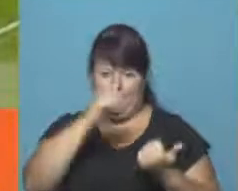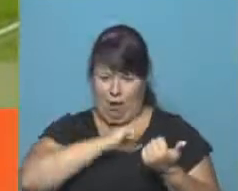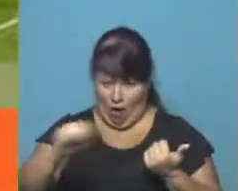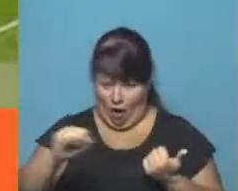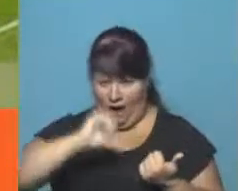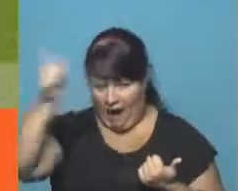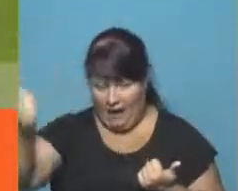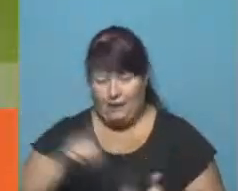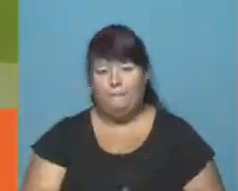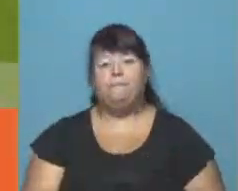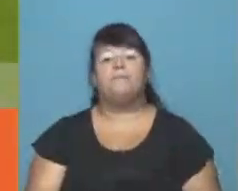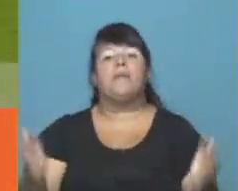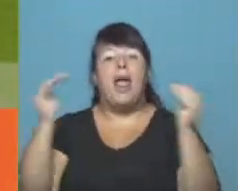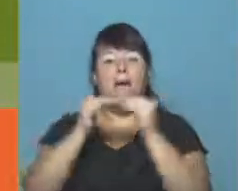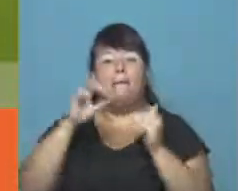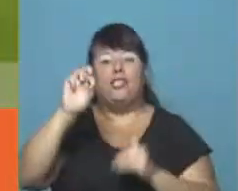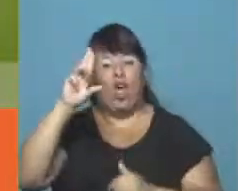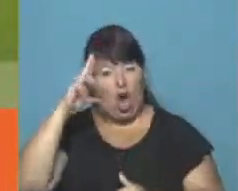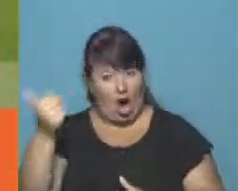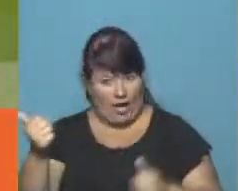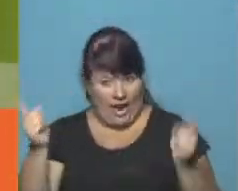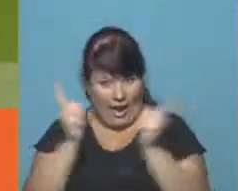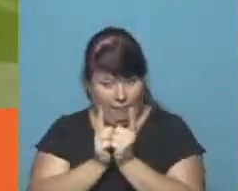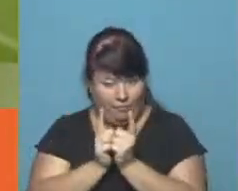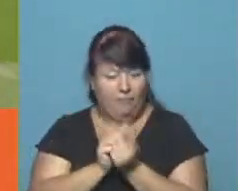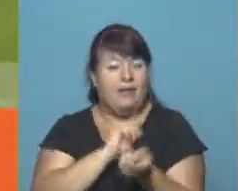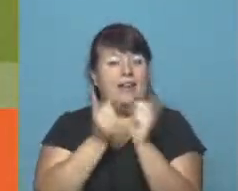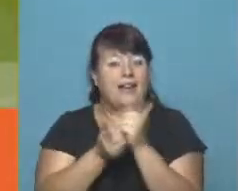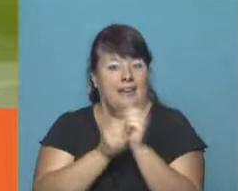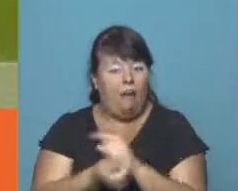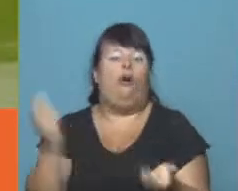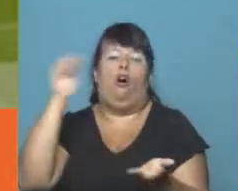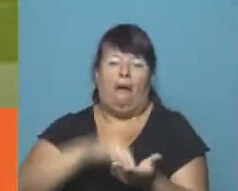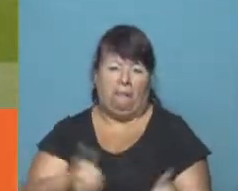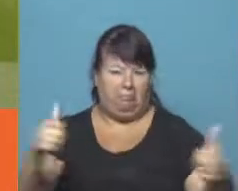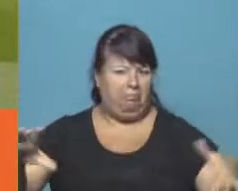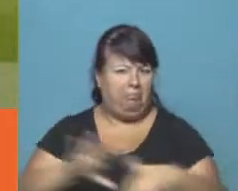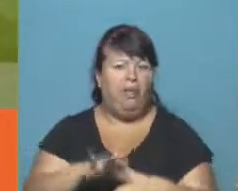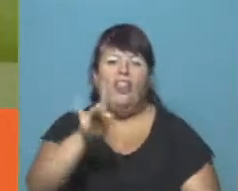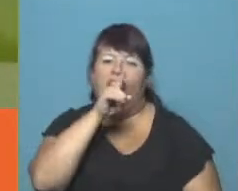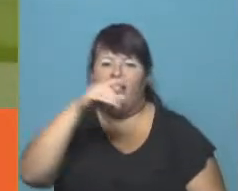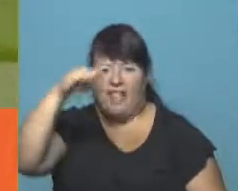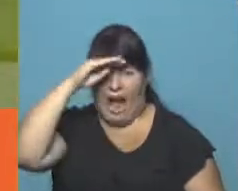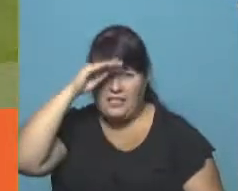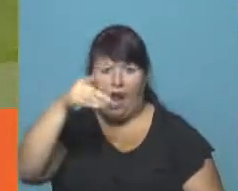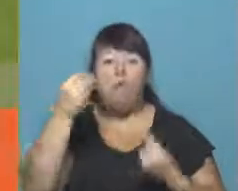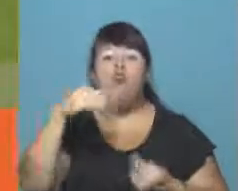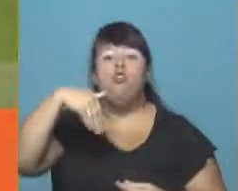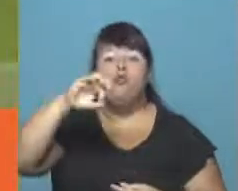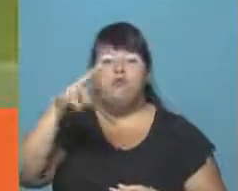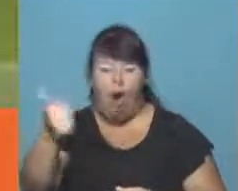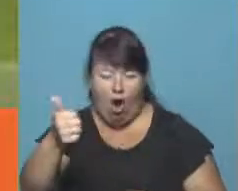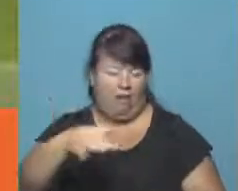grito. Empató Correa. Y los cambios le volvieron a dar resultado a Marcelo Gallardo, porque Mora